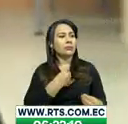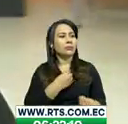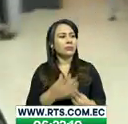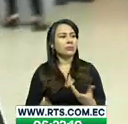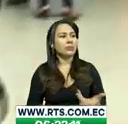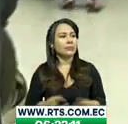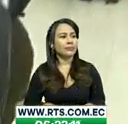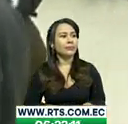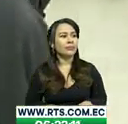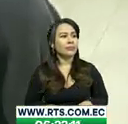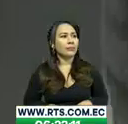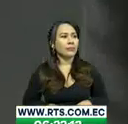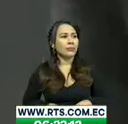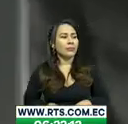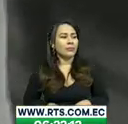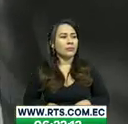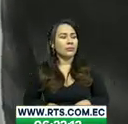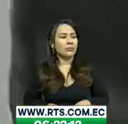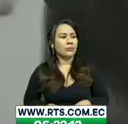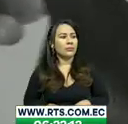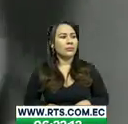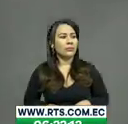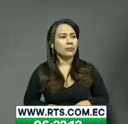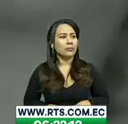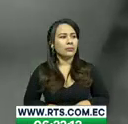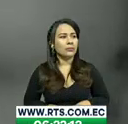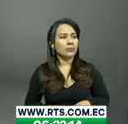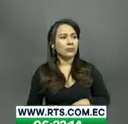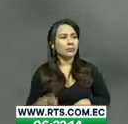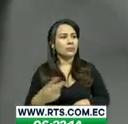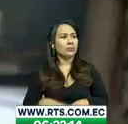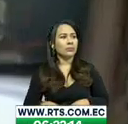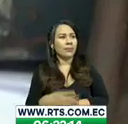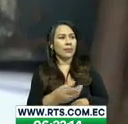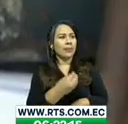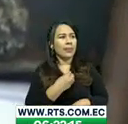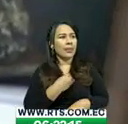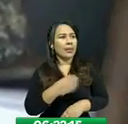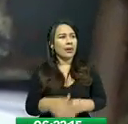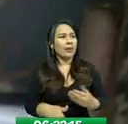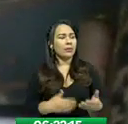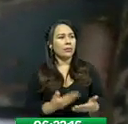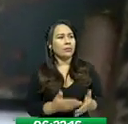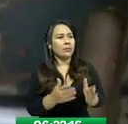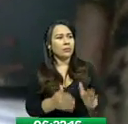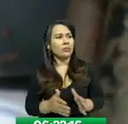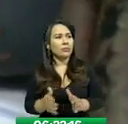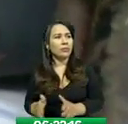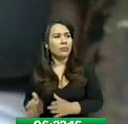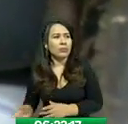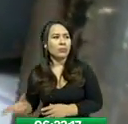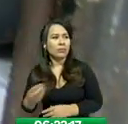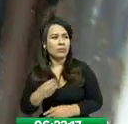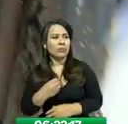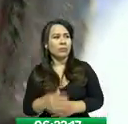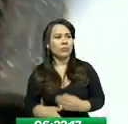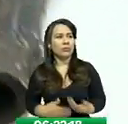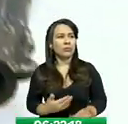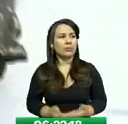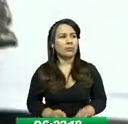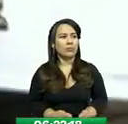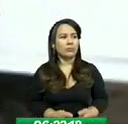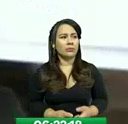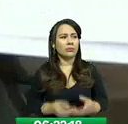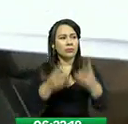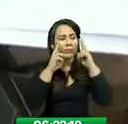disparó apuntándole al pecho, pero se esquivó de la bala y la munición le cayó afortunadamente en el dedo. Me cogió por atrás y